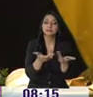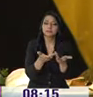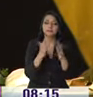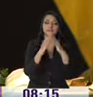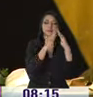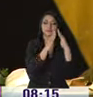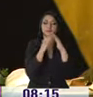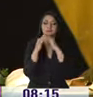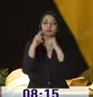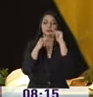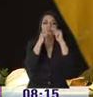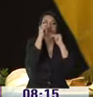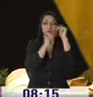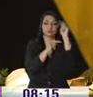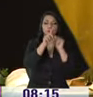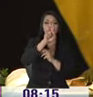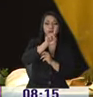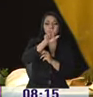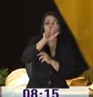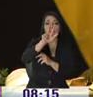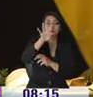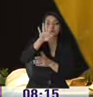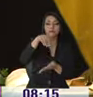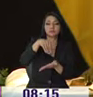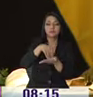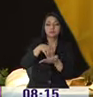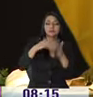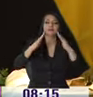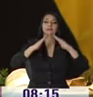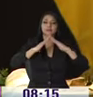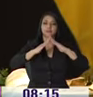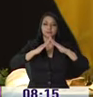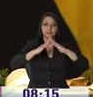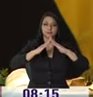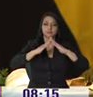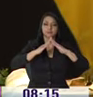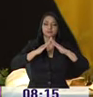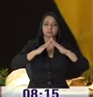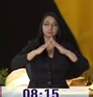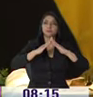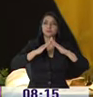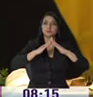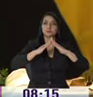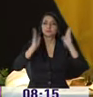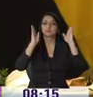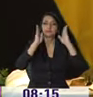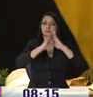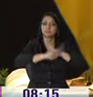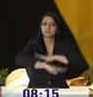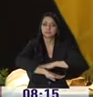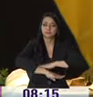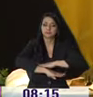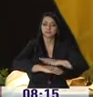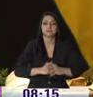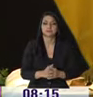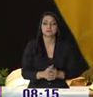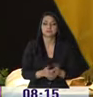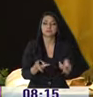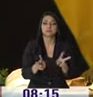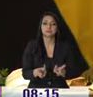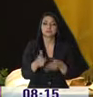Se van a hacer 134 mil casas que son sin costo. Esto además va a ayudar para